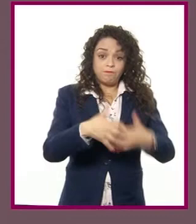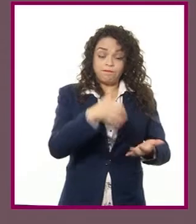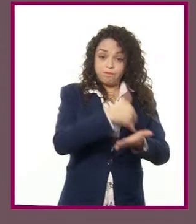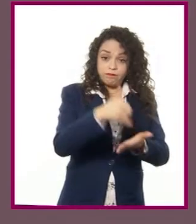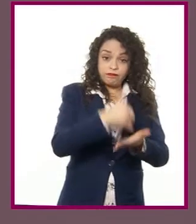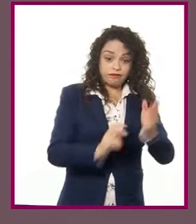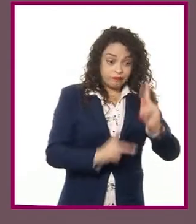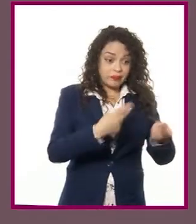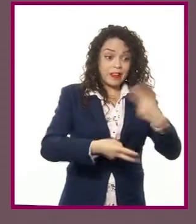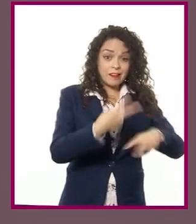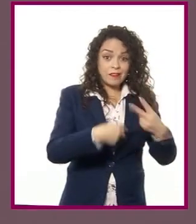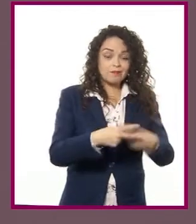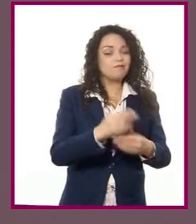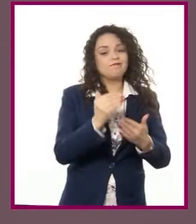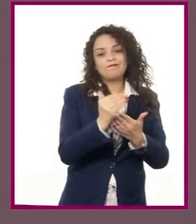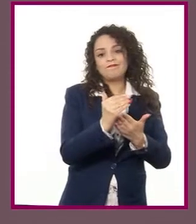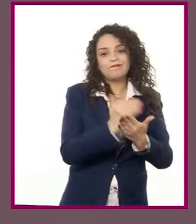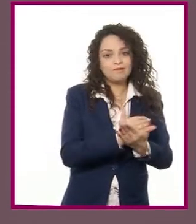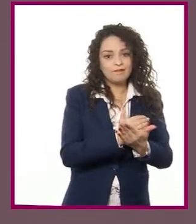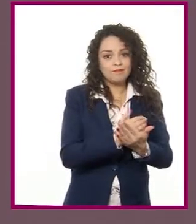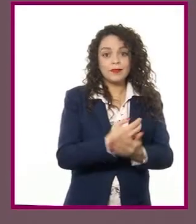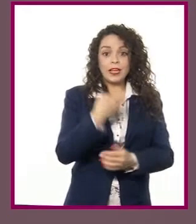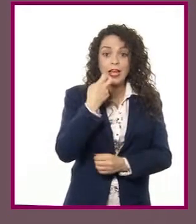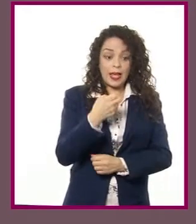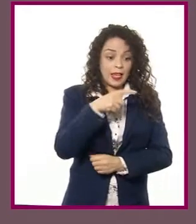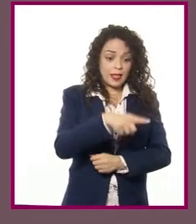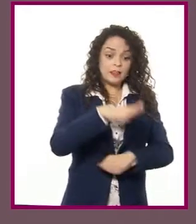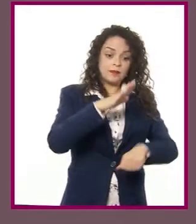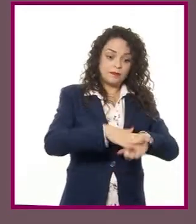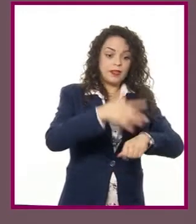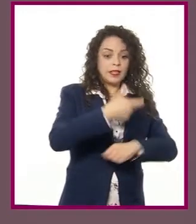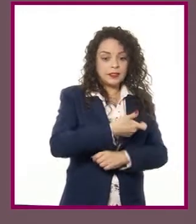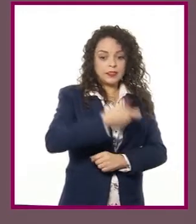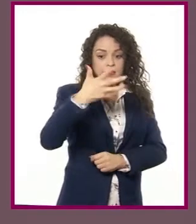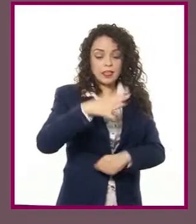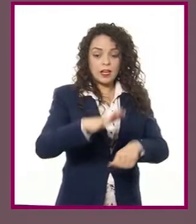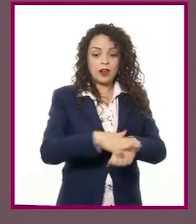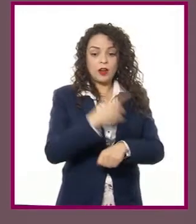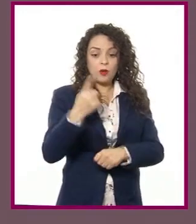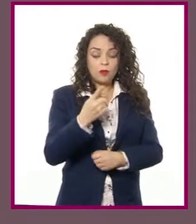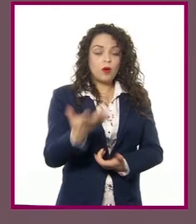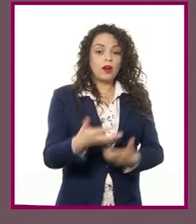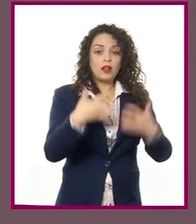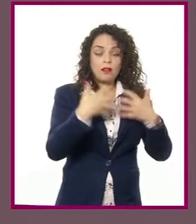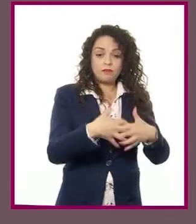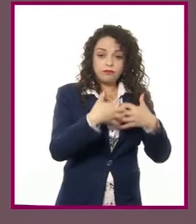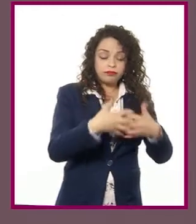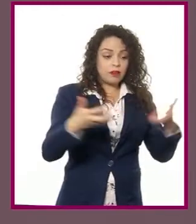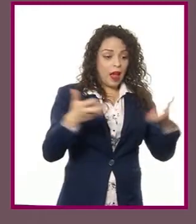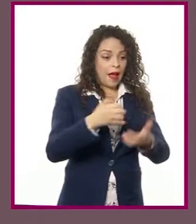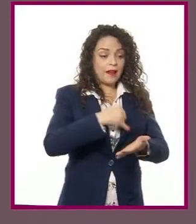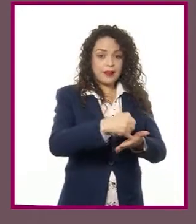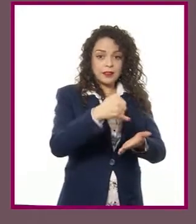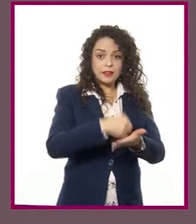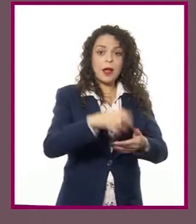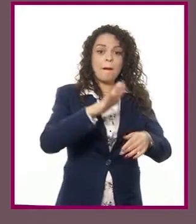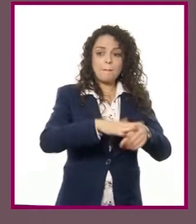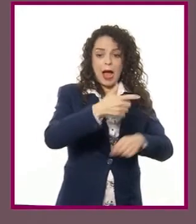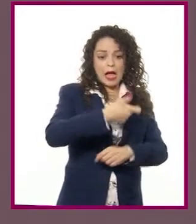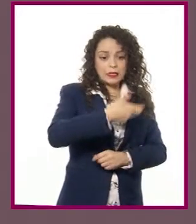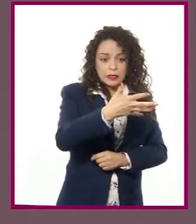Esto provocaría que los productos de A sean más caros porque sus costos de producción son más elevados, lo que, a su